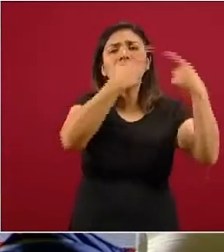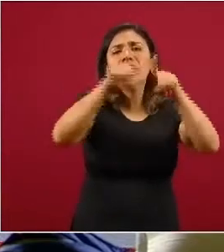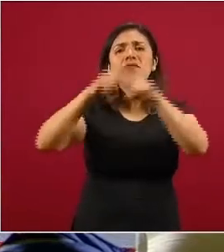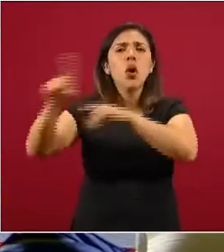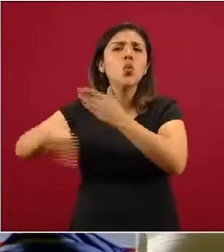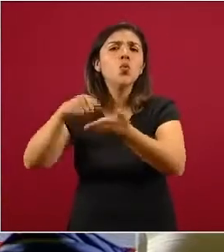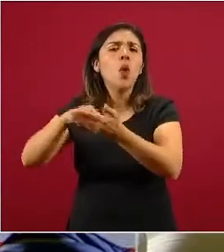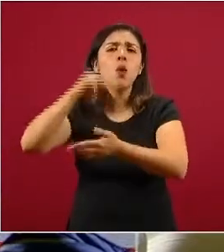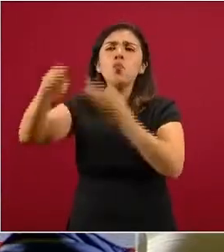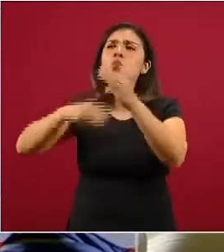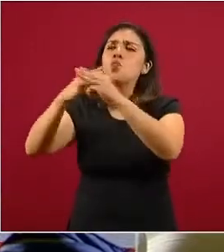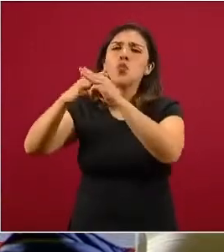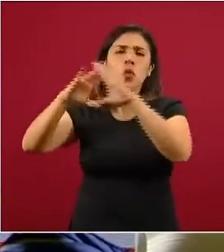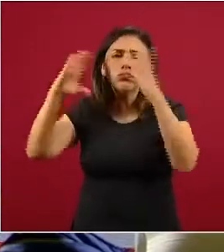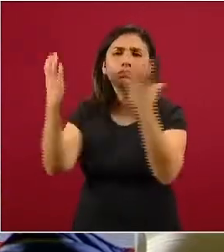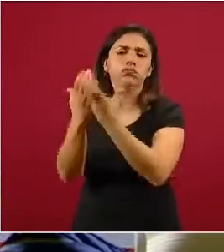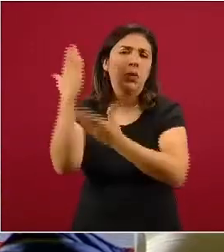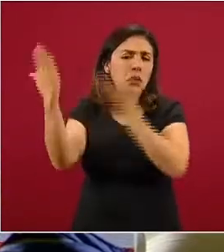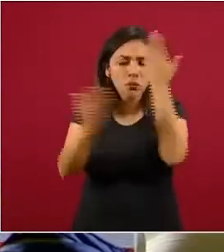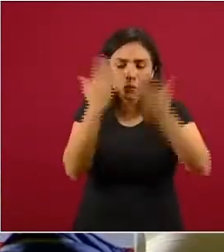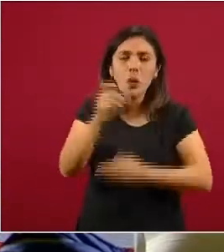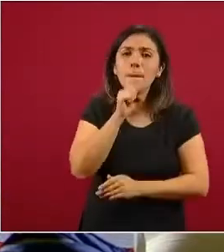semana 31, teníamos